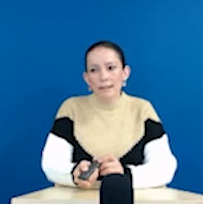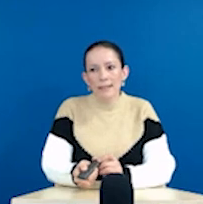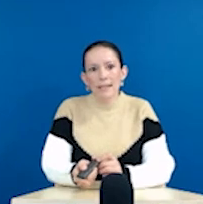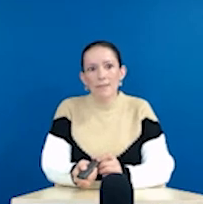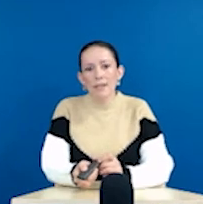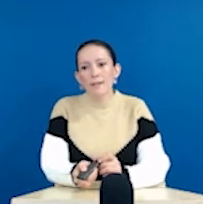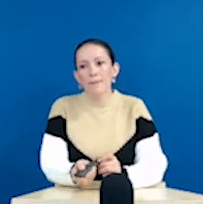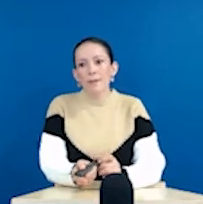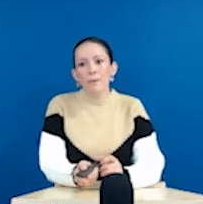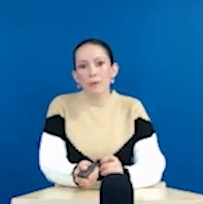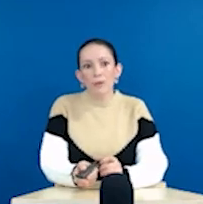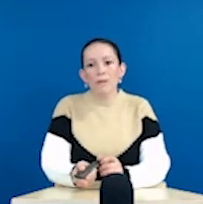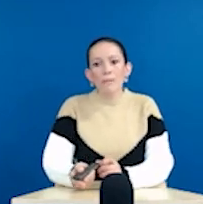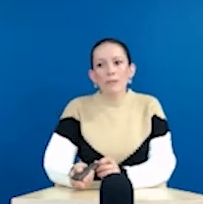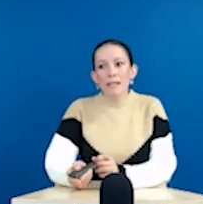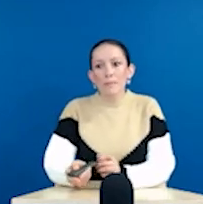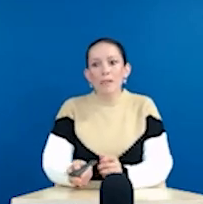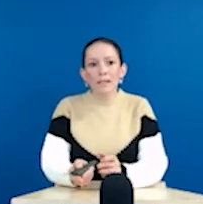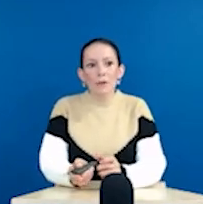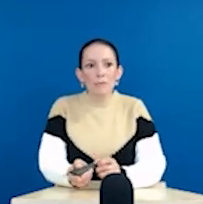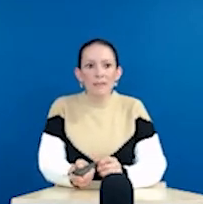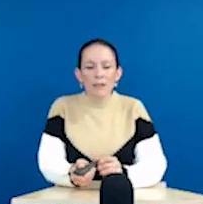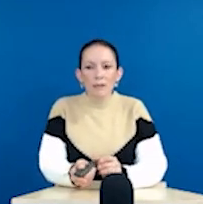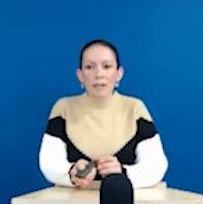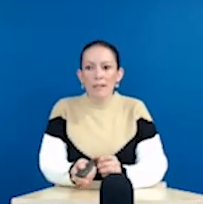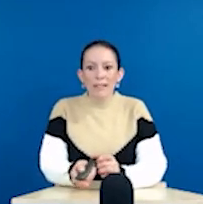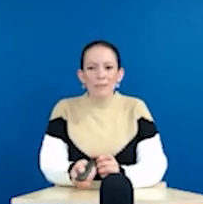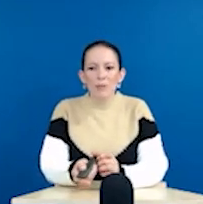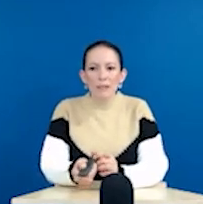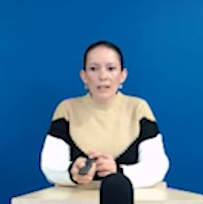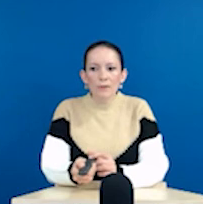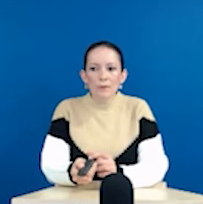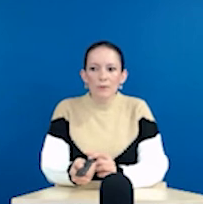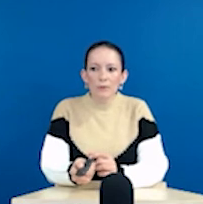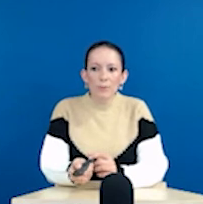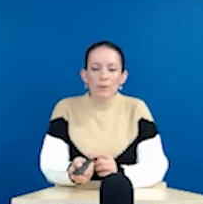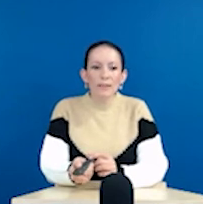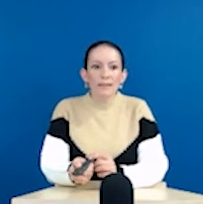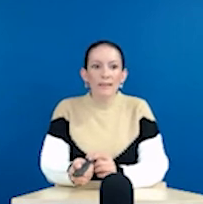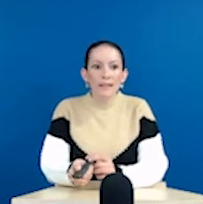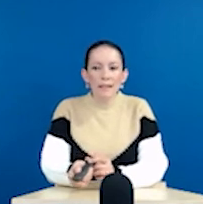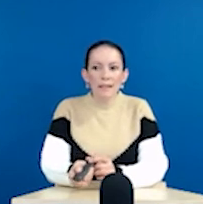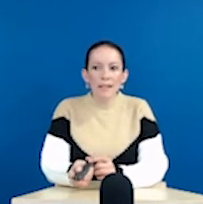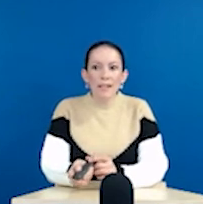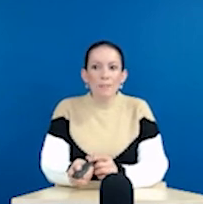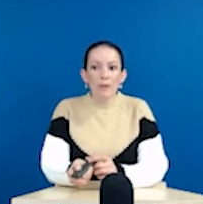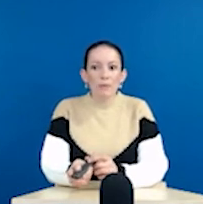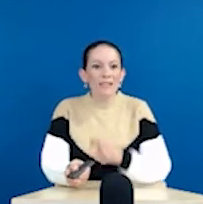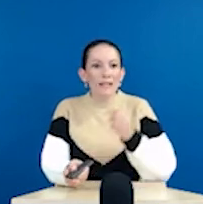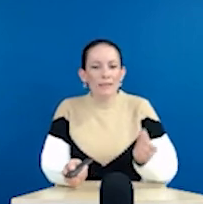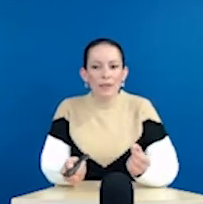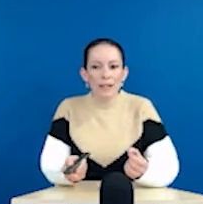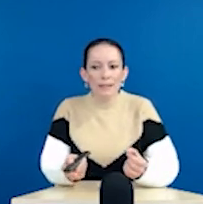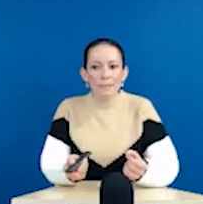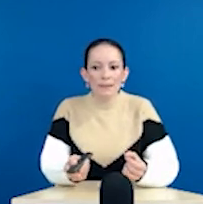alarma. Esta anemia, cuando nosotros hablamos de anemia, es algo visible, es muy claro y nosotros podemos entender y